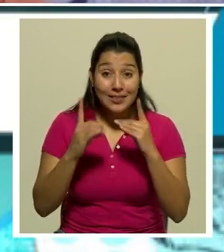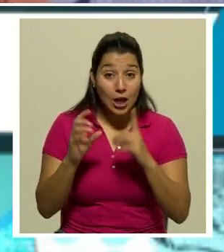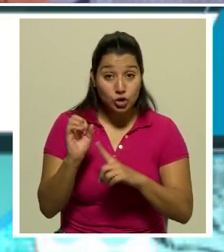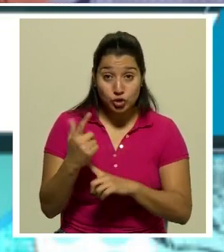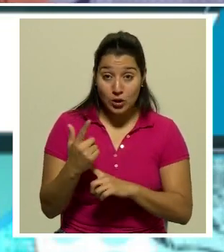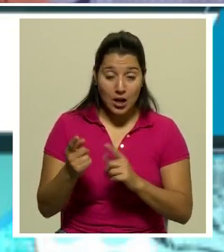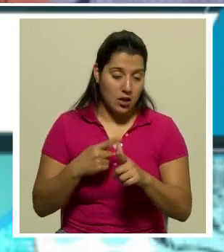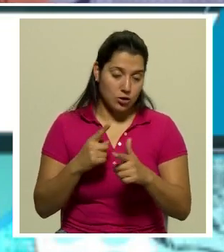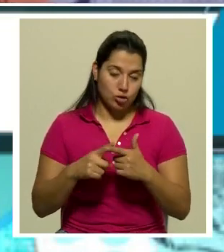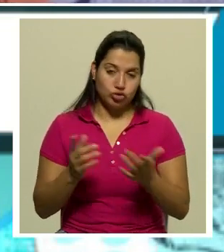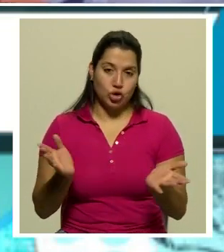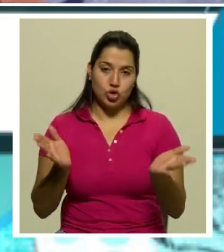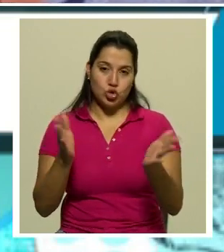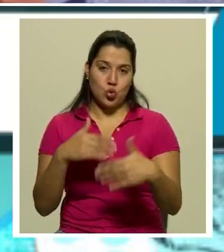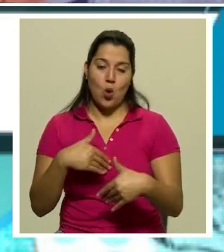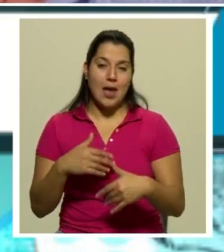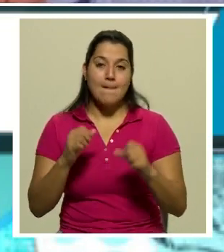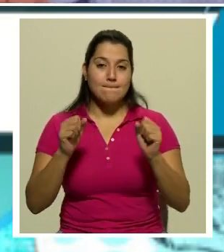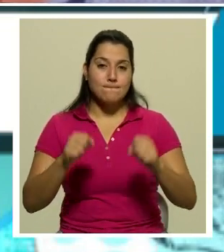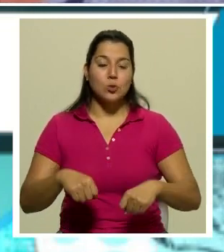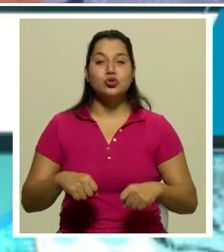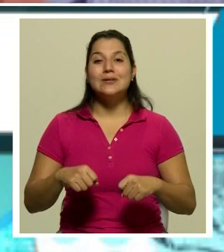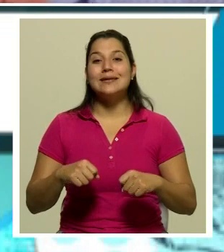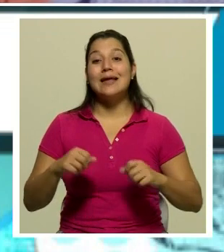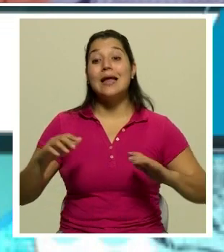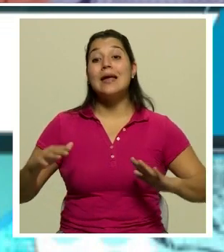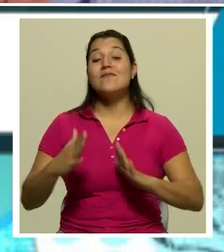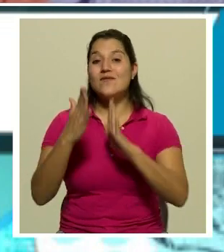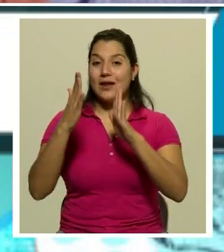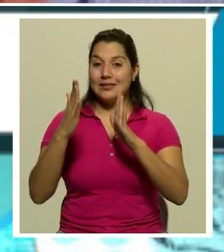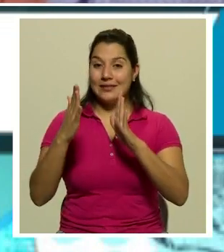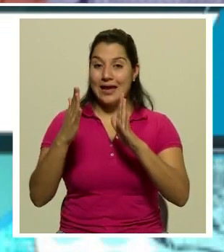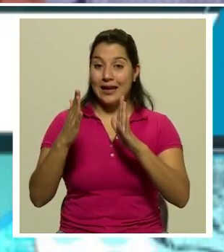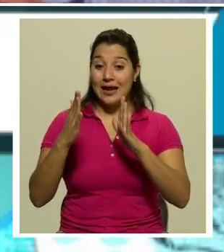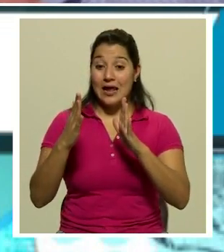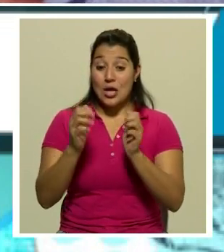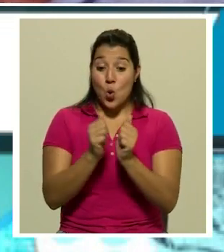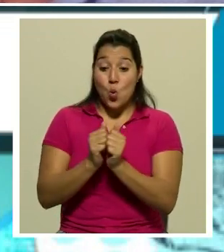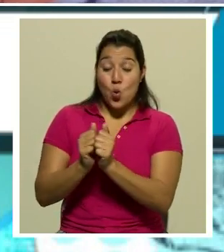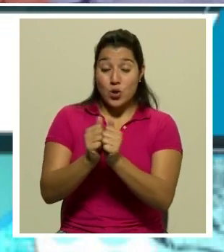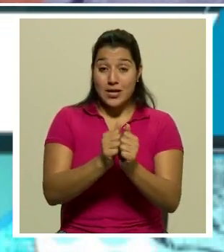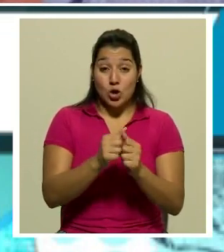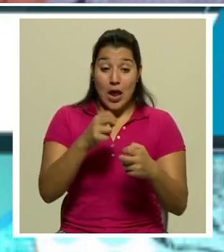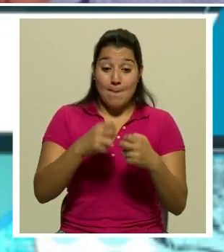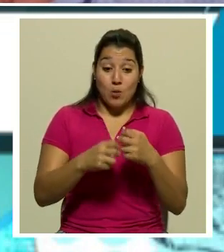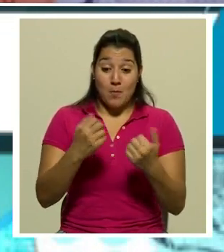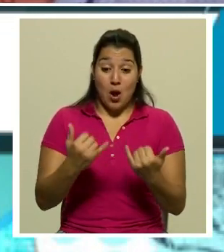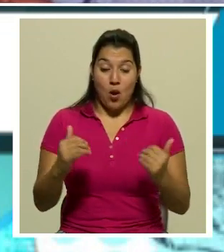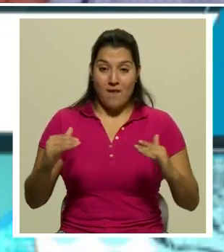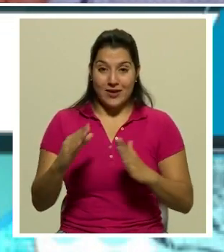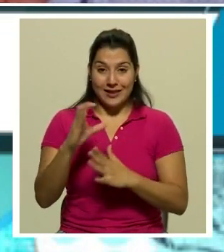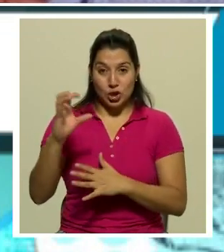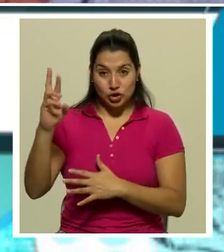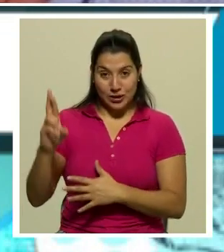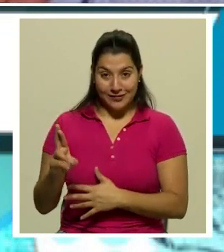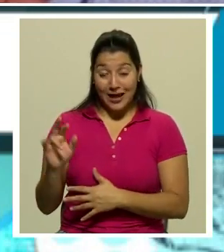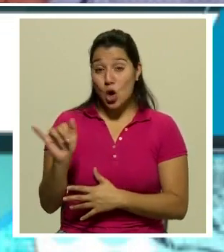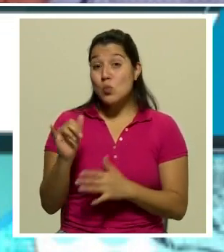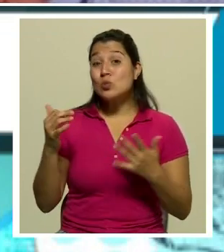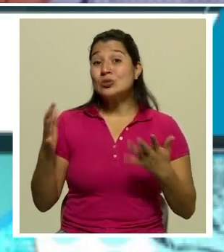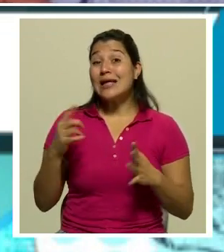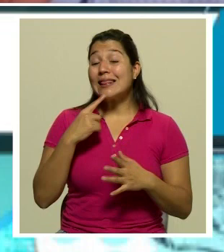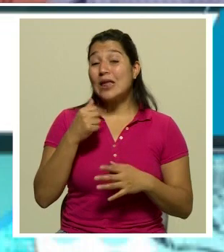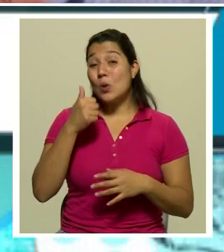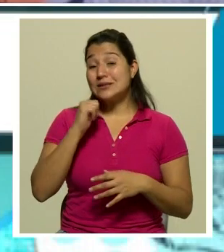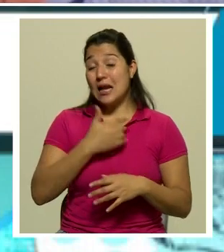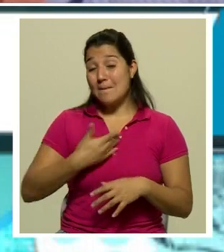posibilidad de que enfrentemos todos unidos la crisis en un país, como lo dijo el presidente de la República en su mensaje